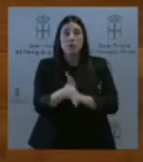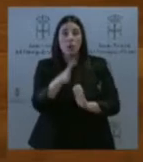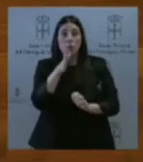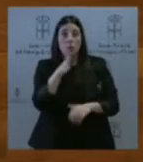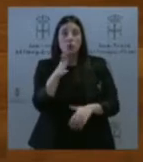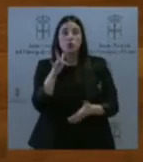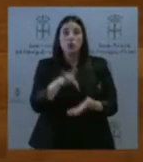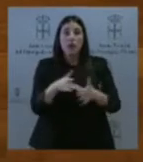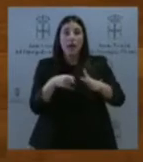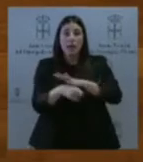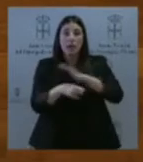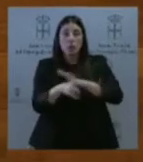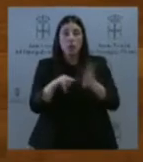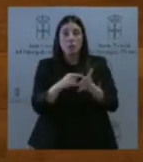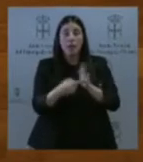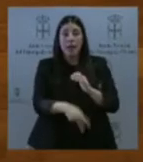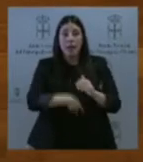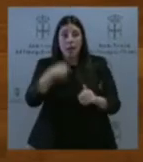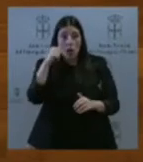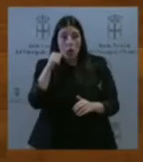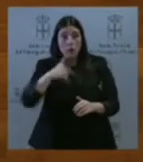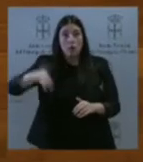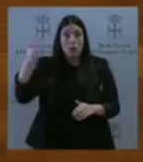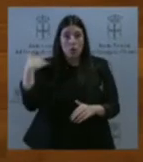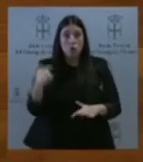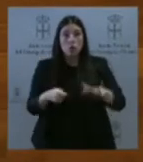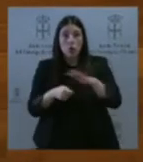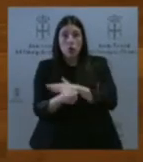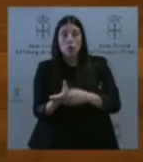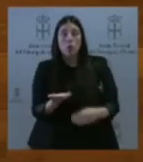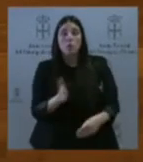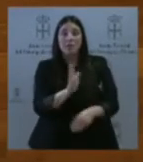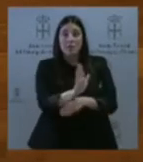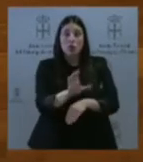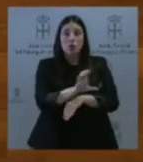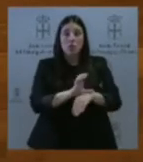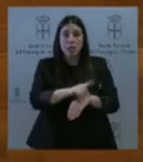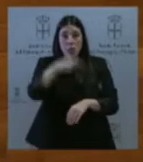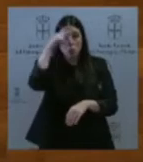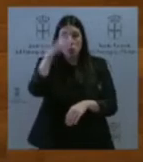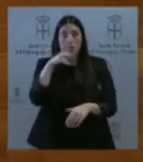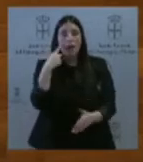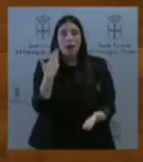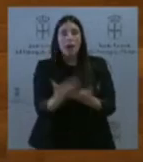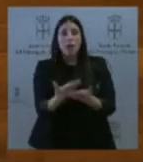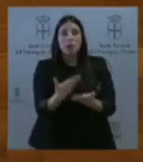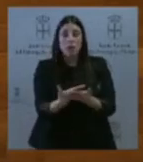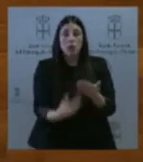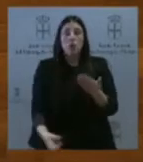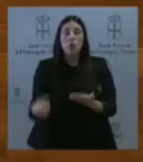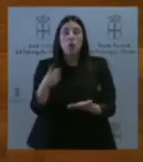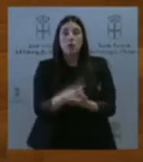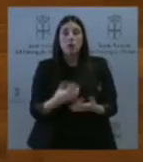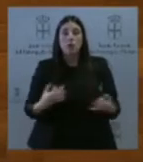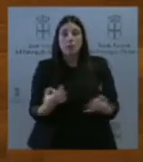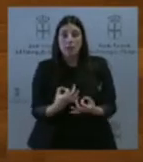solicitóse asina dende la Consellería de Cultura para garantizar, y cito literalmente, de nueves, el desenvolvimiento, modificación o cambio